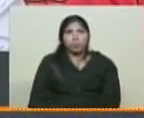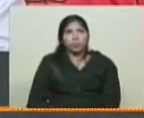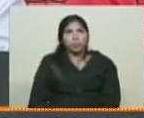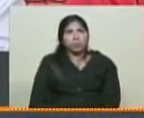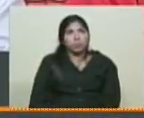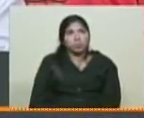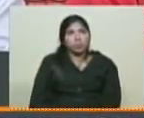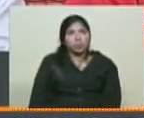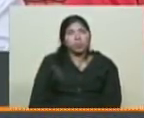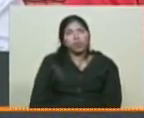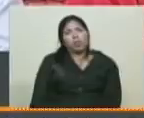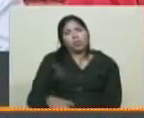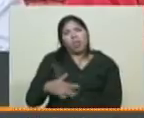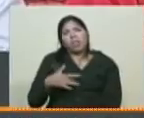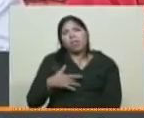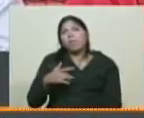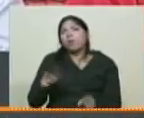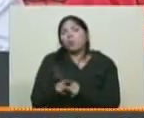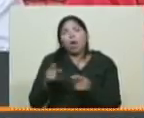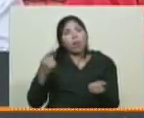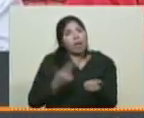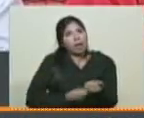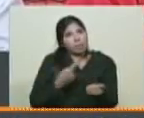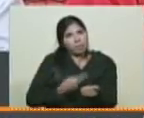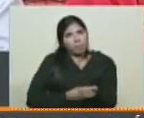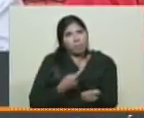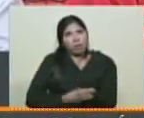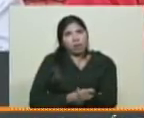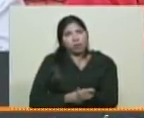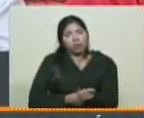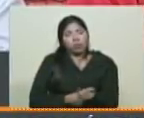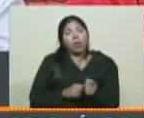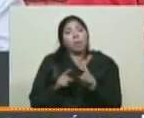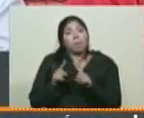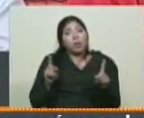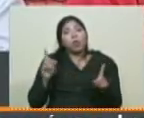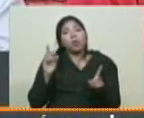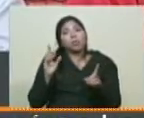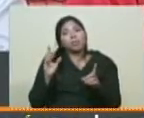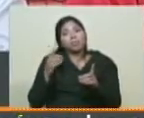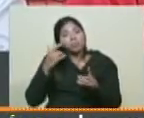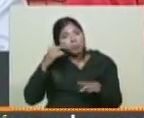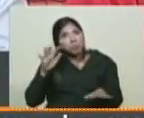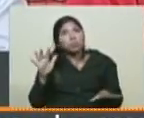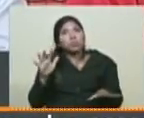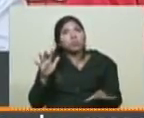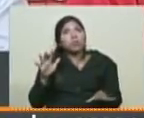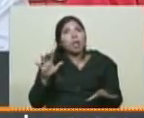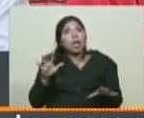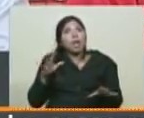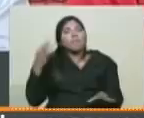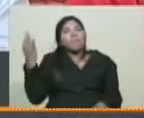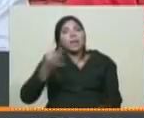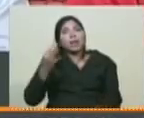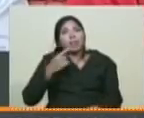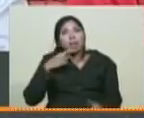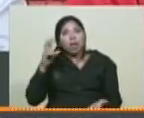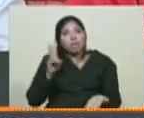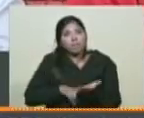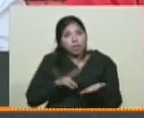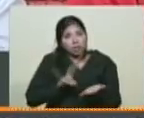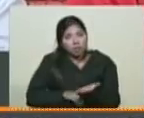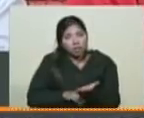defendiendo, del cual nos sentimos hermanos de vida, pero que también nosotros creemos que siempre que haya franqueza, que haya